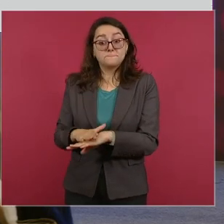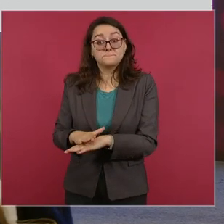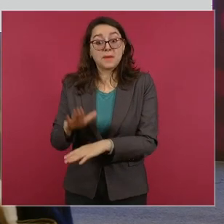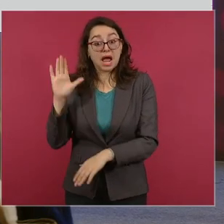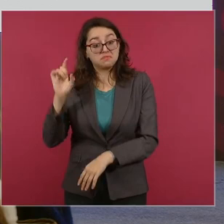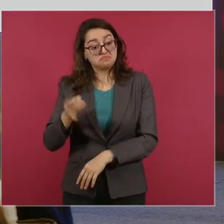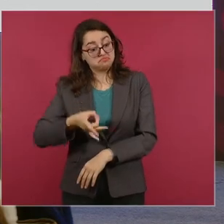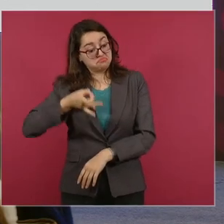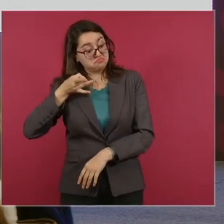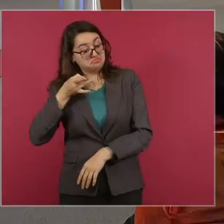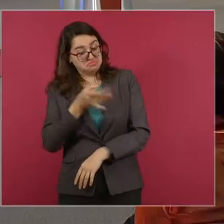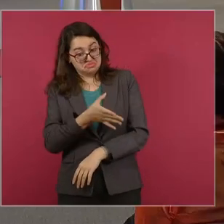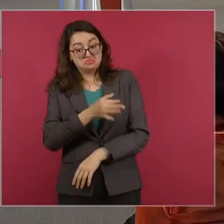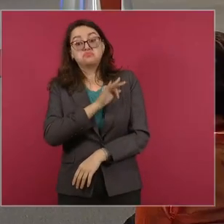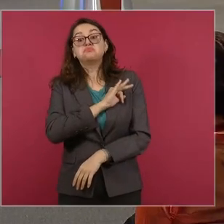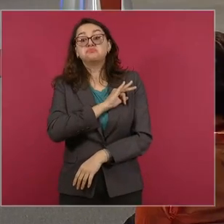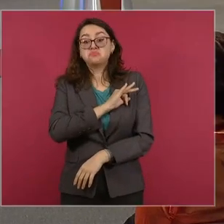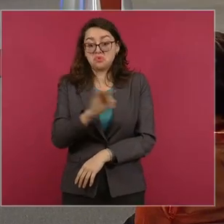arrasa